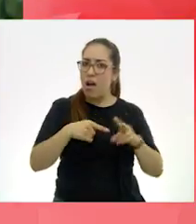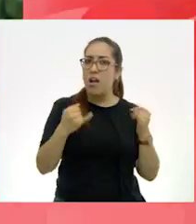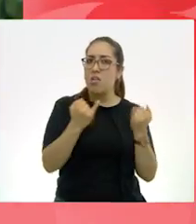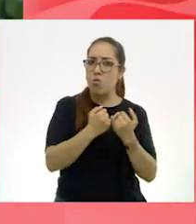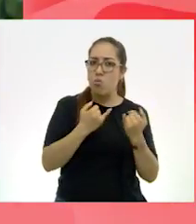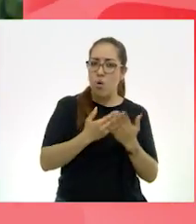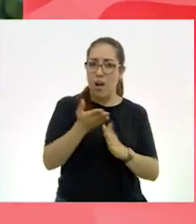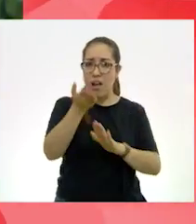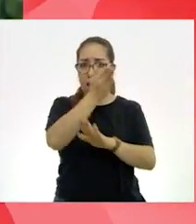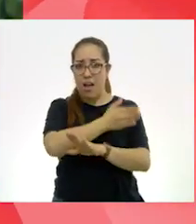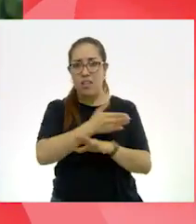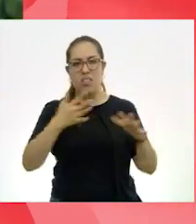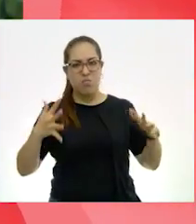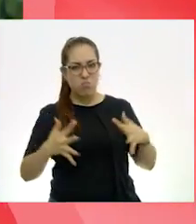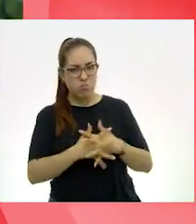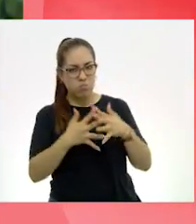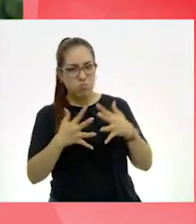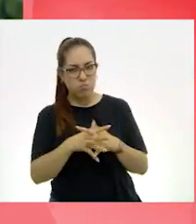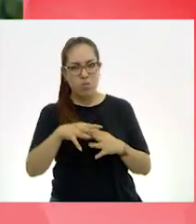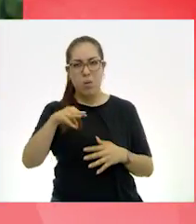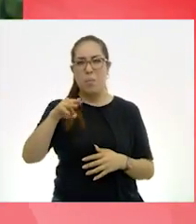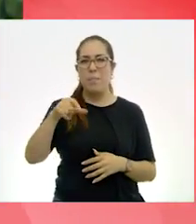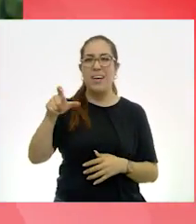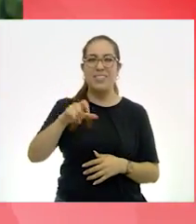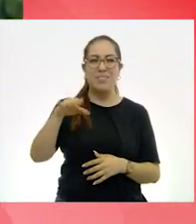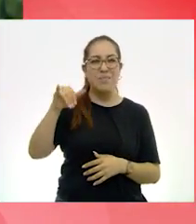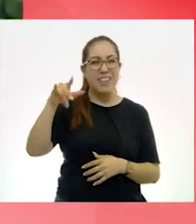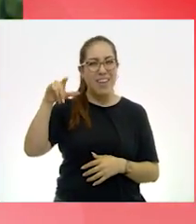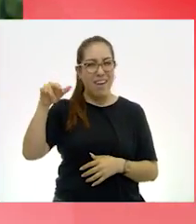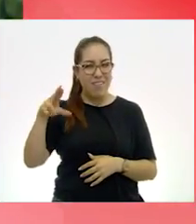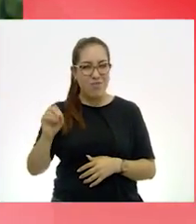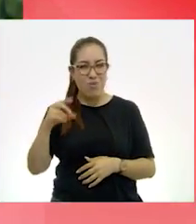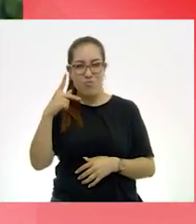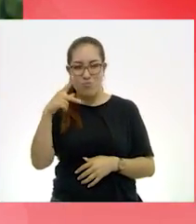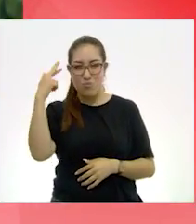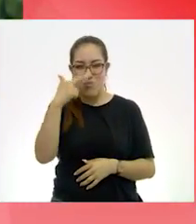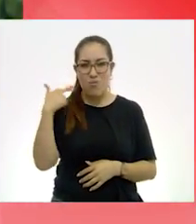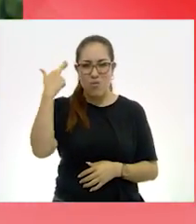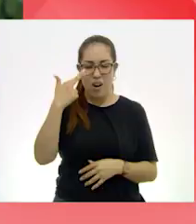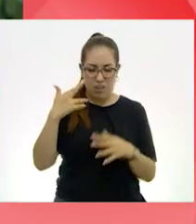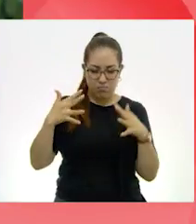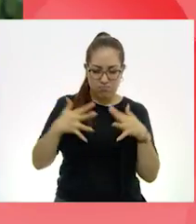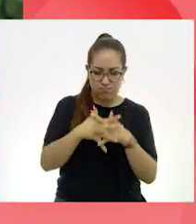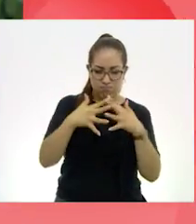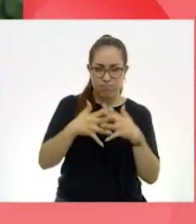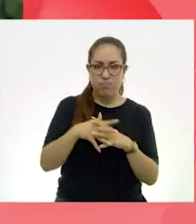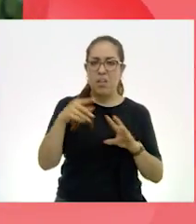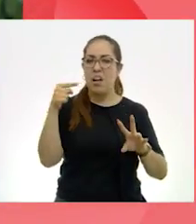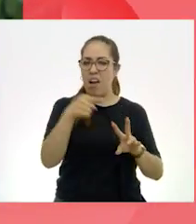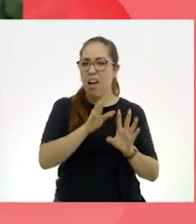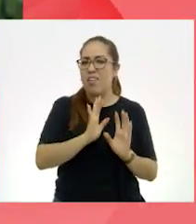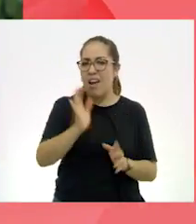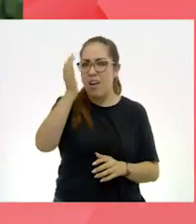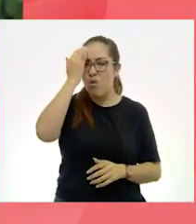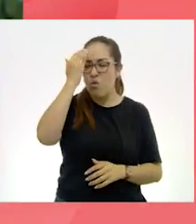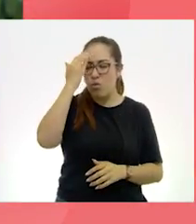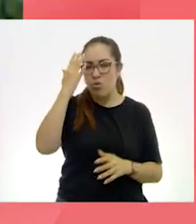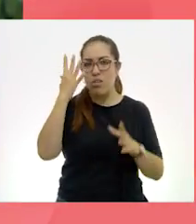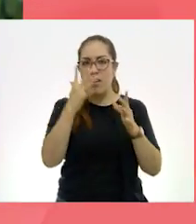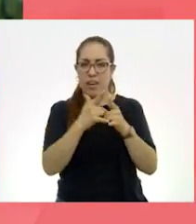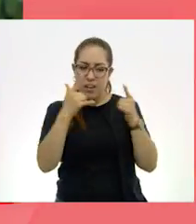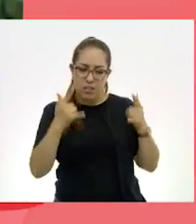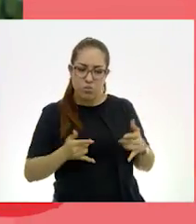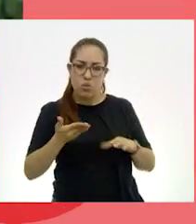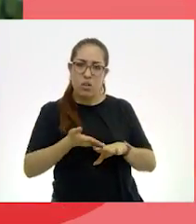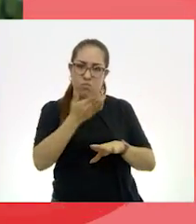ejemplo, contra el imperio de Maximiliano. Entonces, él escuchaba historias de José María, principalmente su tío José María, porque había llegado incluso a